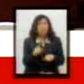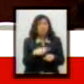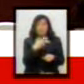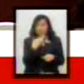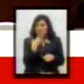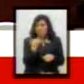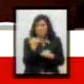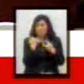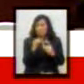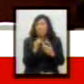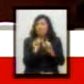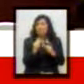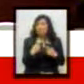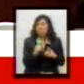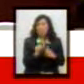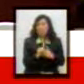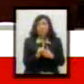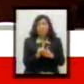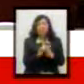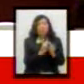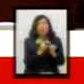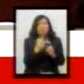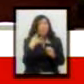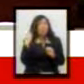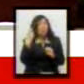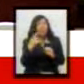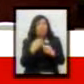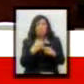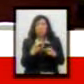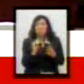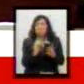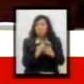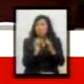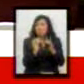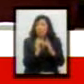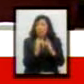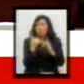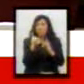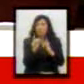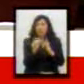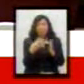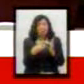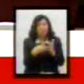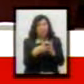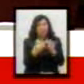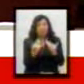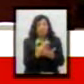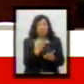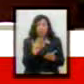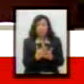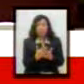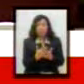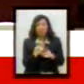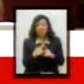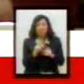información nos permitirá también diseñar políticas públicas más puntuales para atender esta problemática